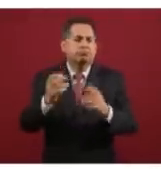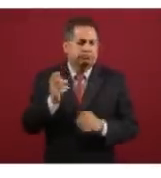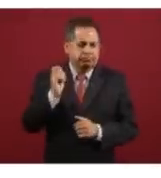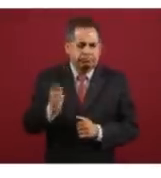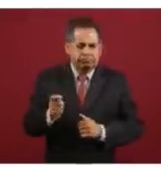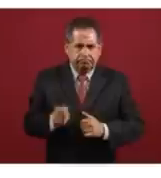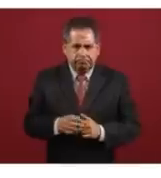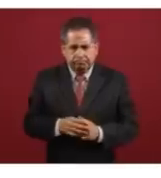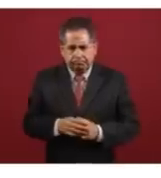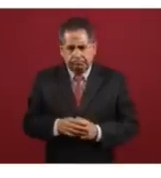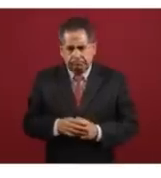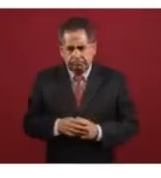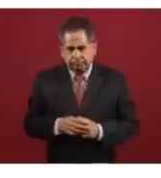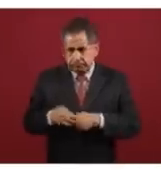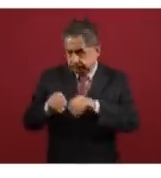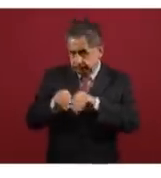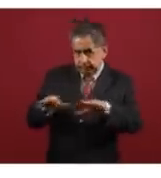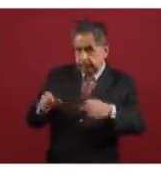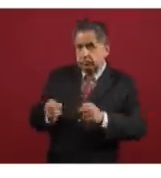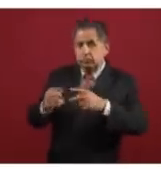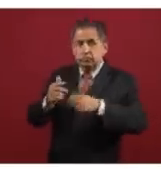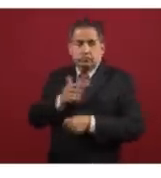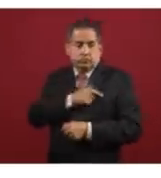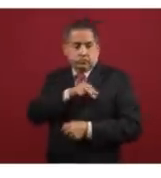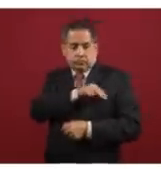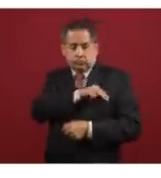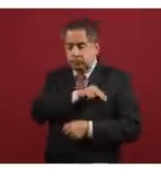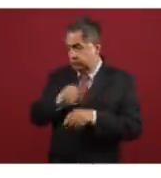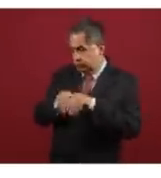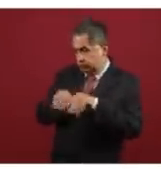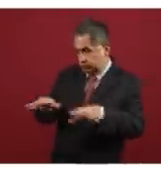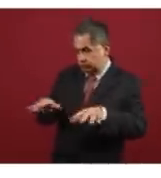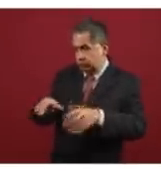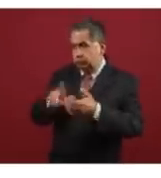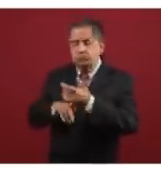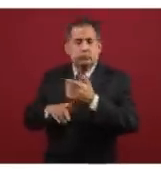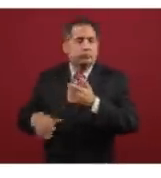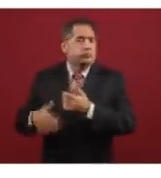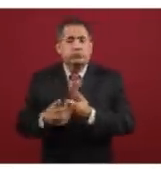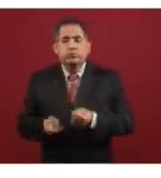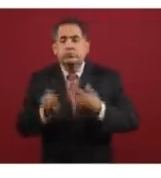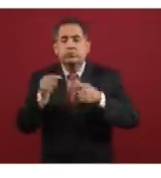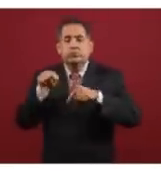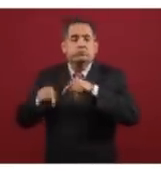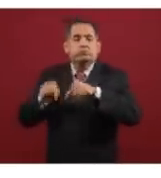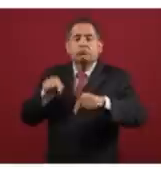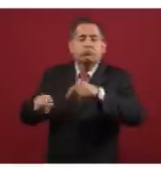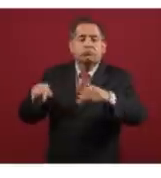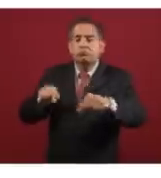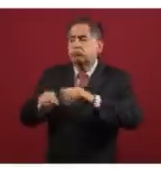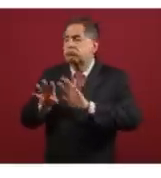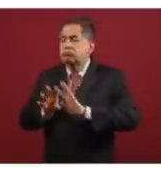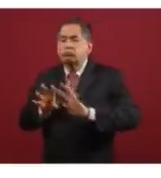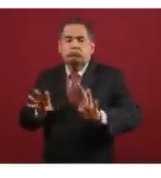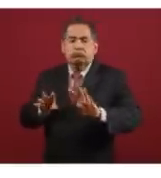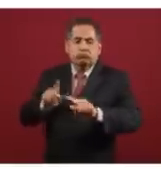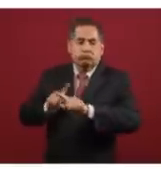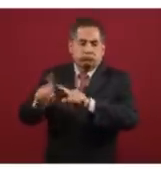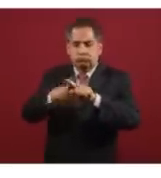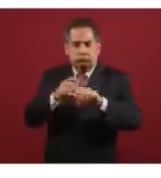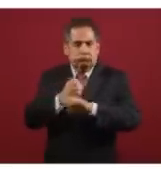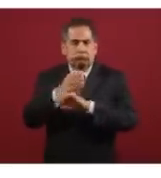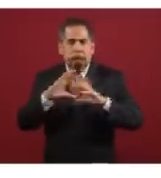efectivo desplegado. Recordando que para nosotros es muy importante la cantidad de personal que esté desplegado en los